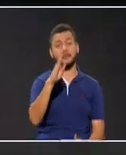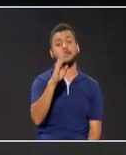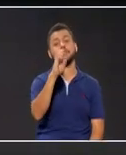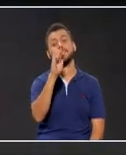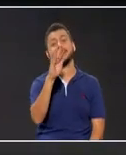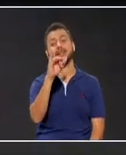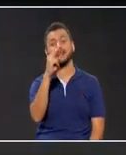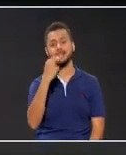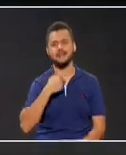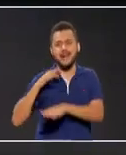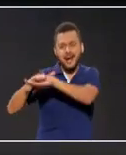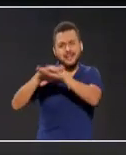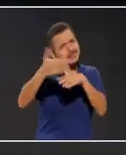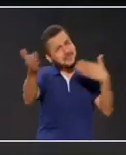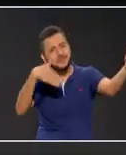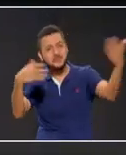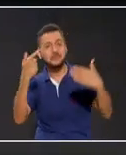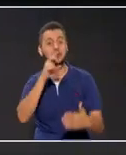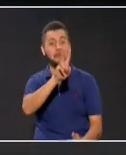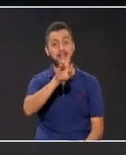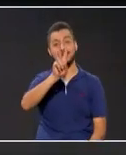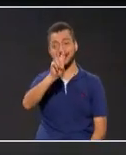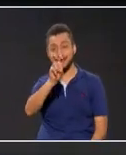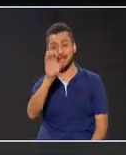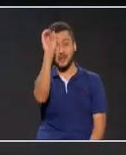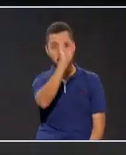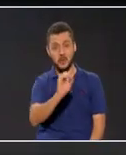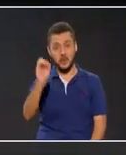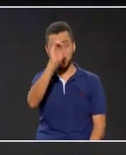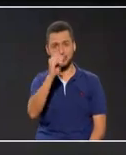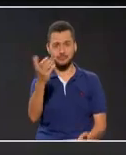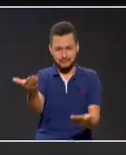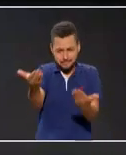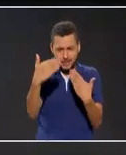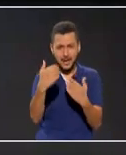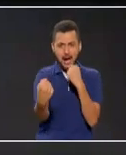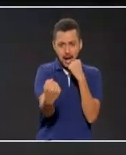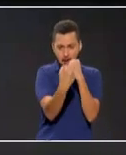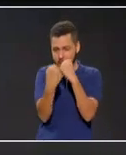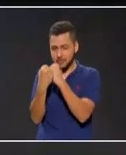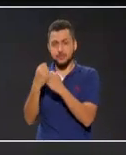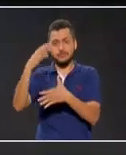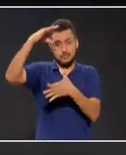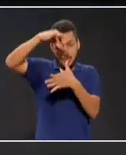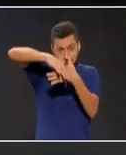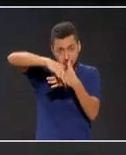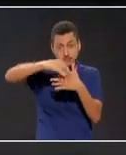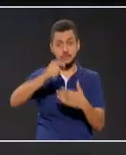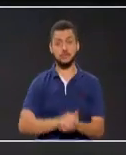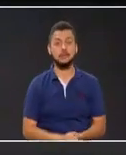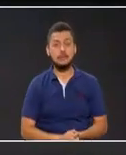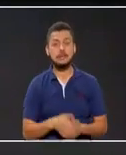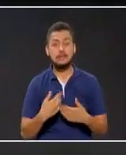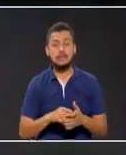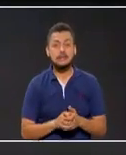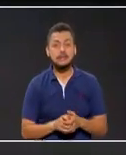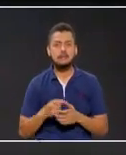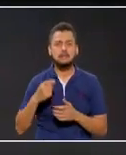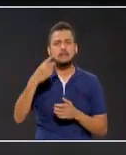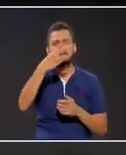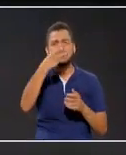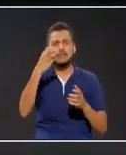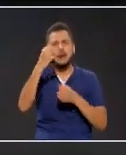próximo 27 de octubre, a que por primera vez, después de 3 siglos y medio, votemos por una mujer a la alcaldía